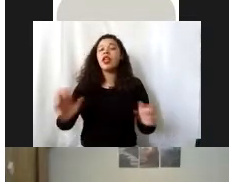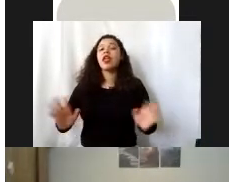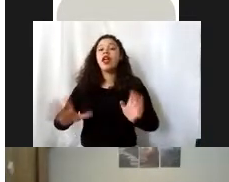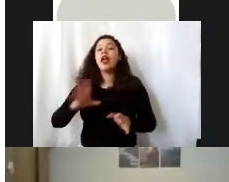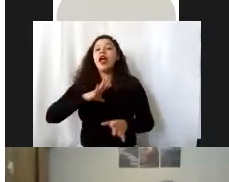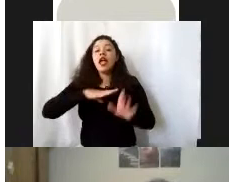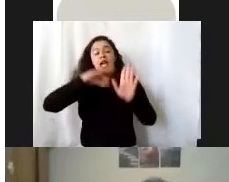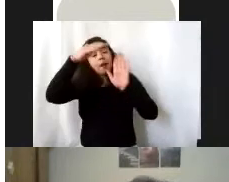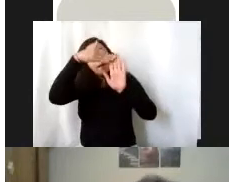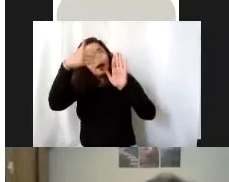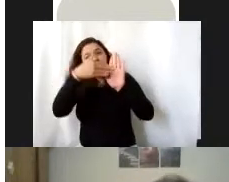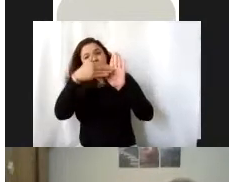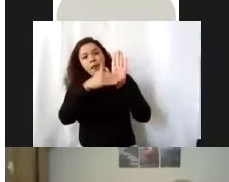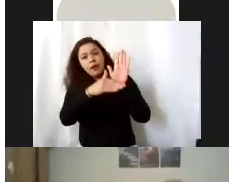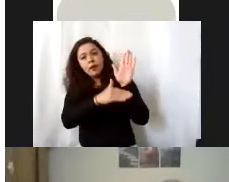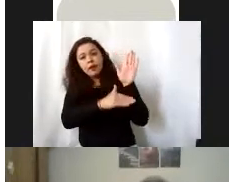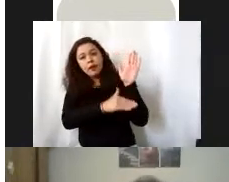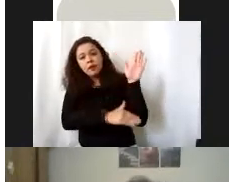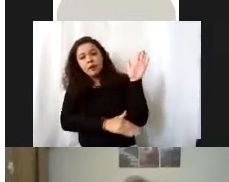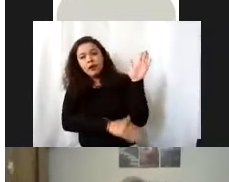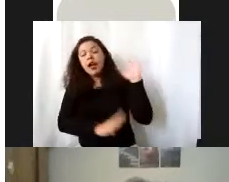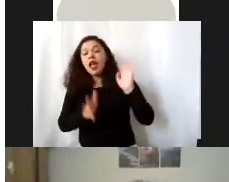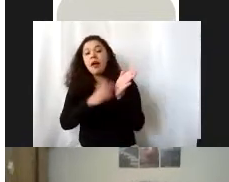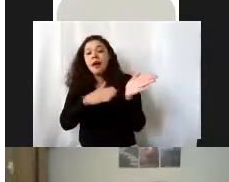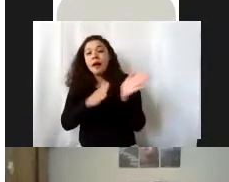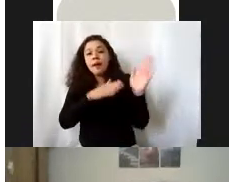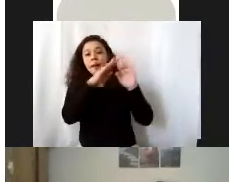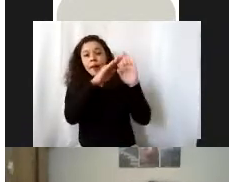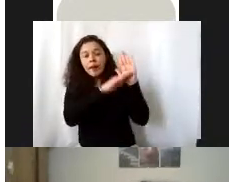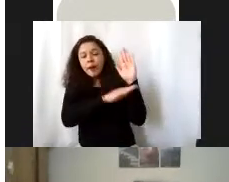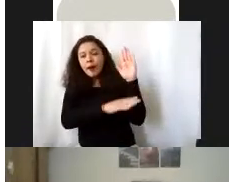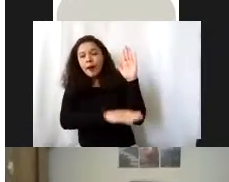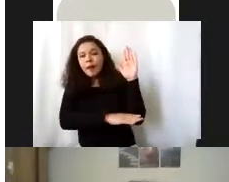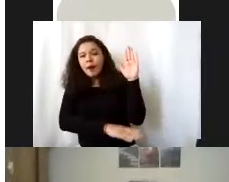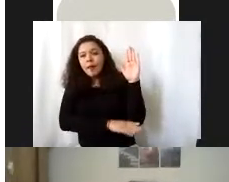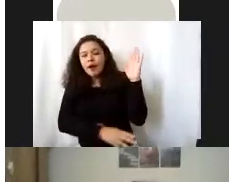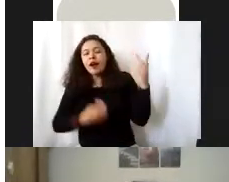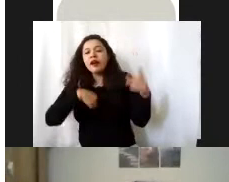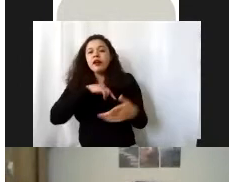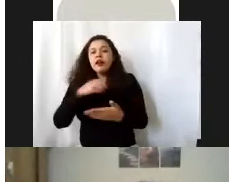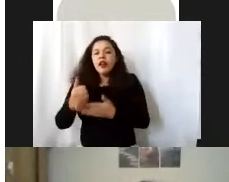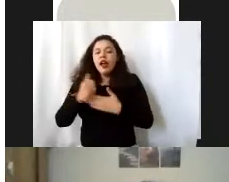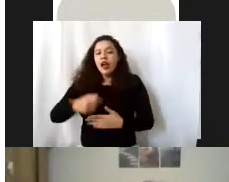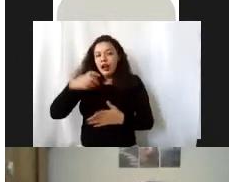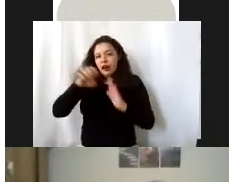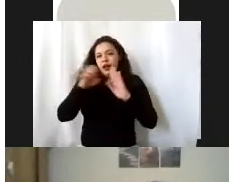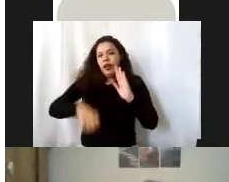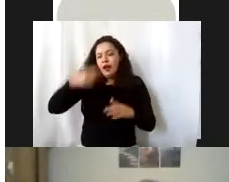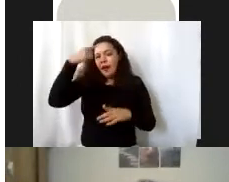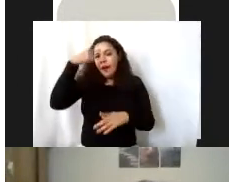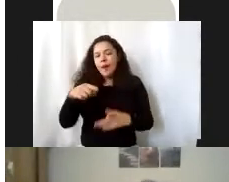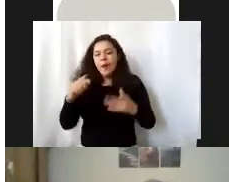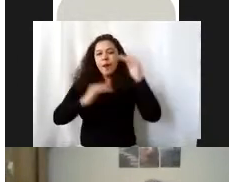serie ya de documentos que nos ayudan, por ejemplo, para ver toda la clasificación